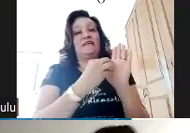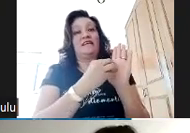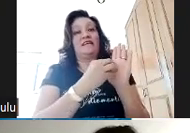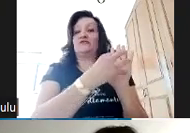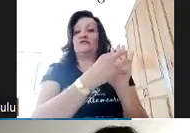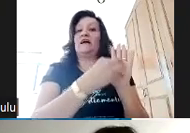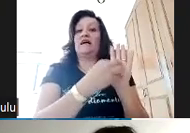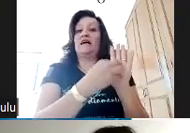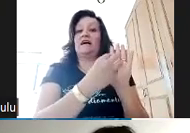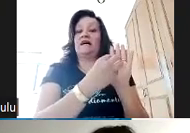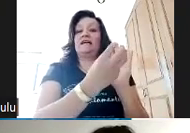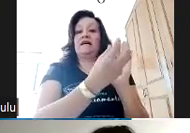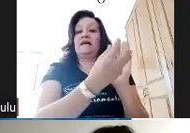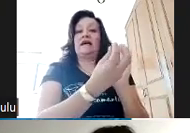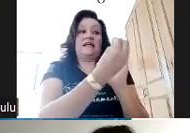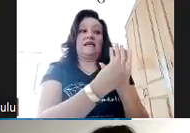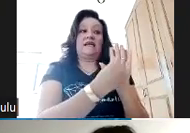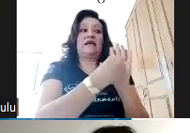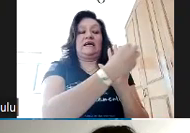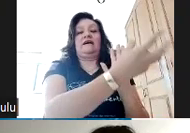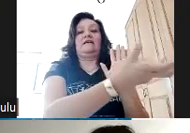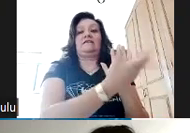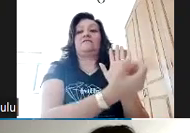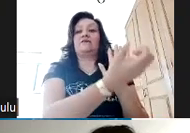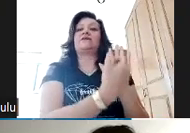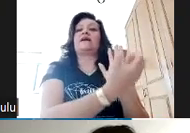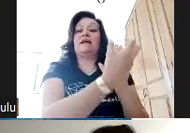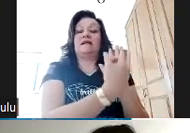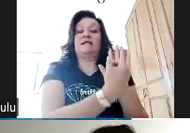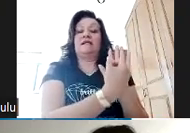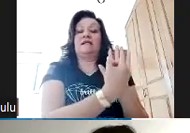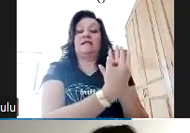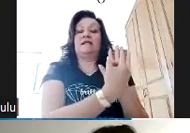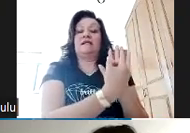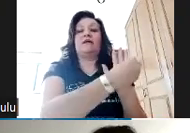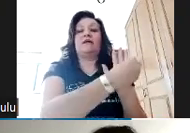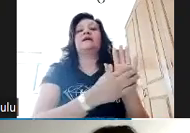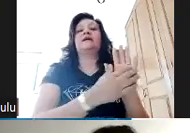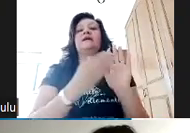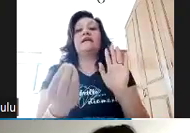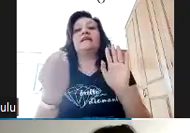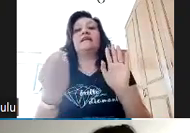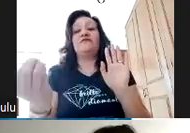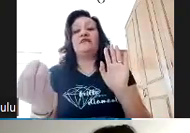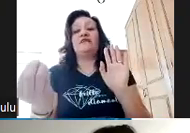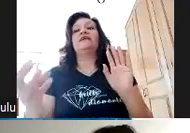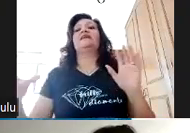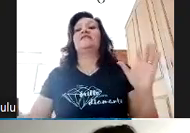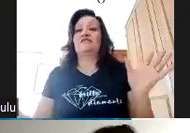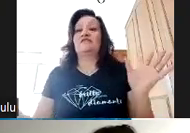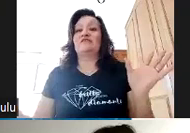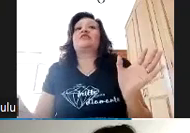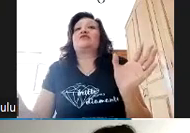la ballena nos va a a querer este meter a la gente que nos ayude y el delfín